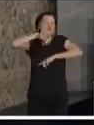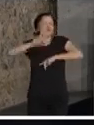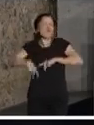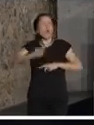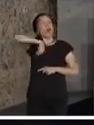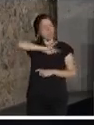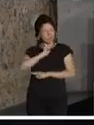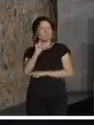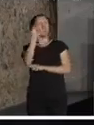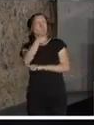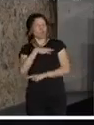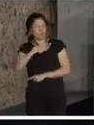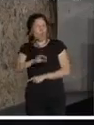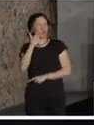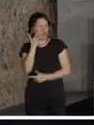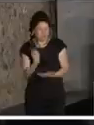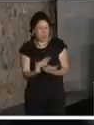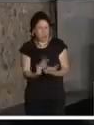democracia